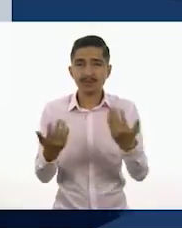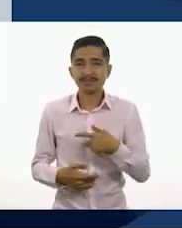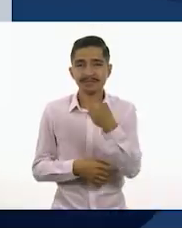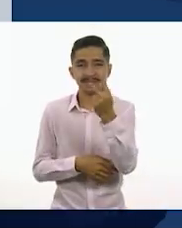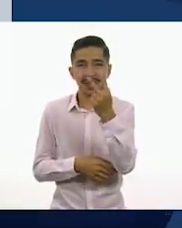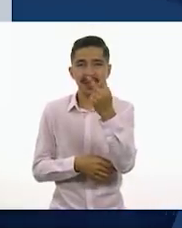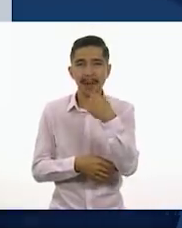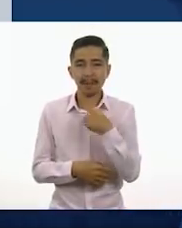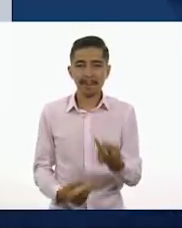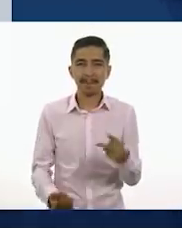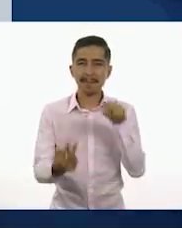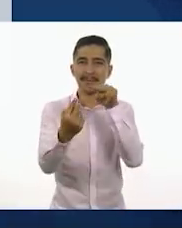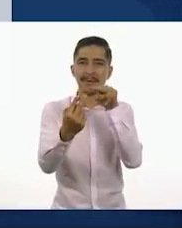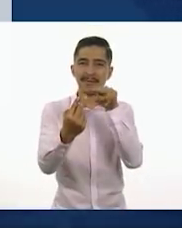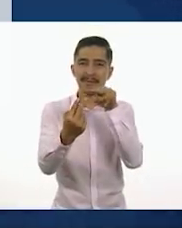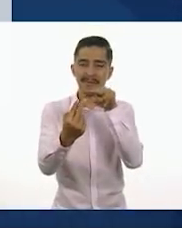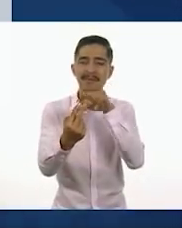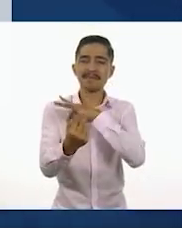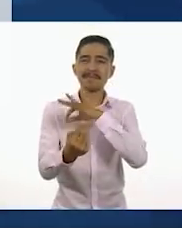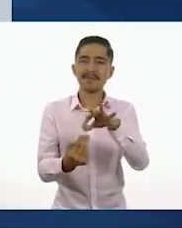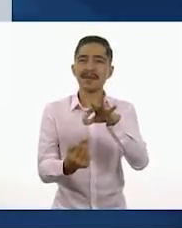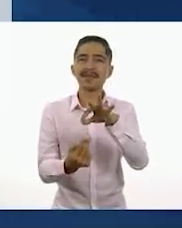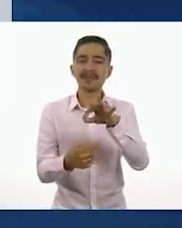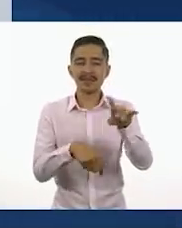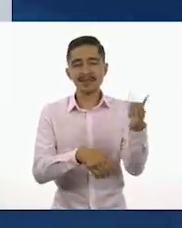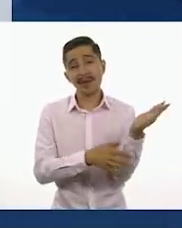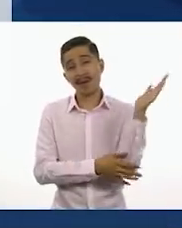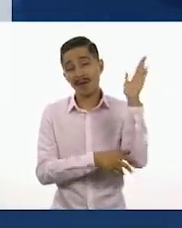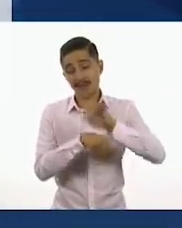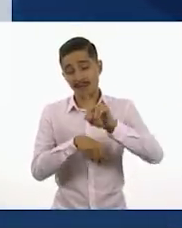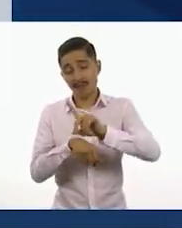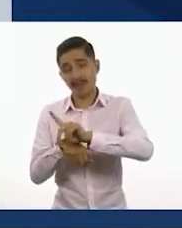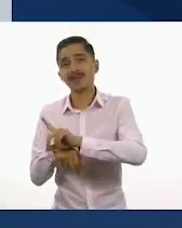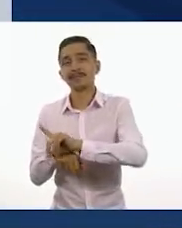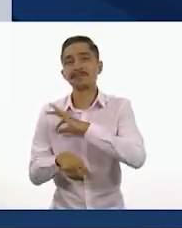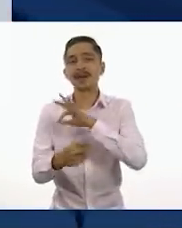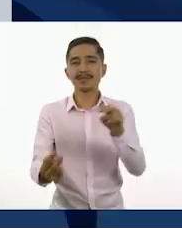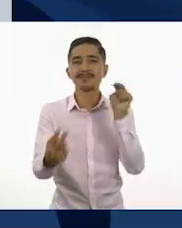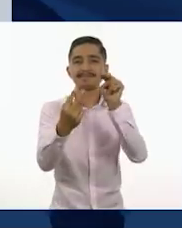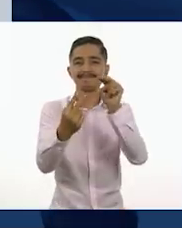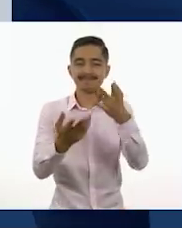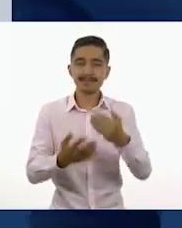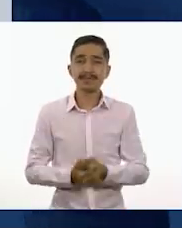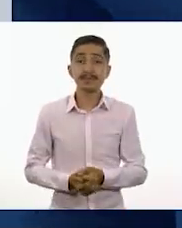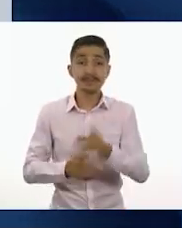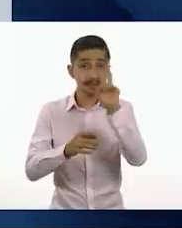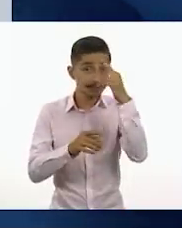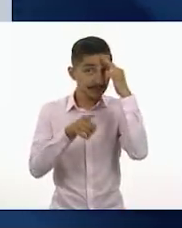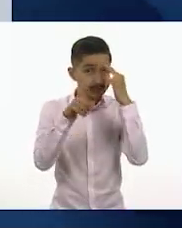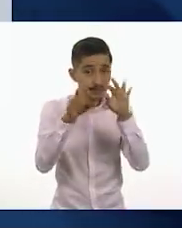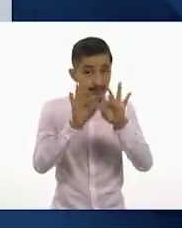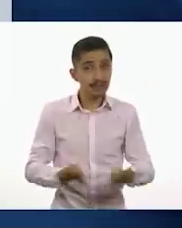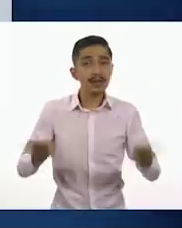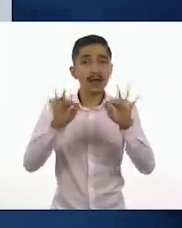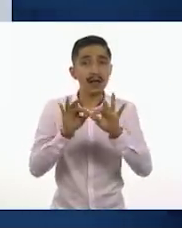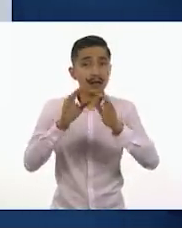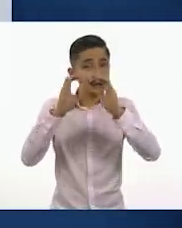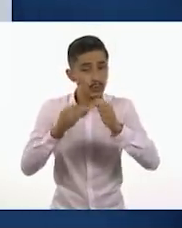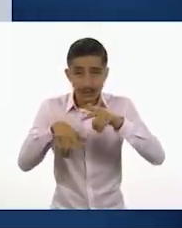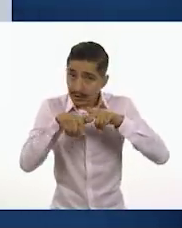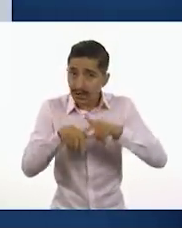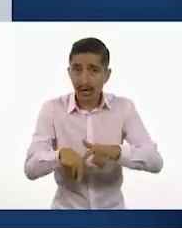tele! Así los puedo ver todos los días. Recuerden que es importante seguir